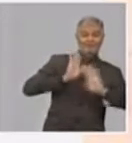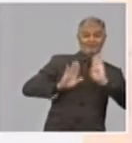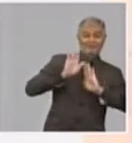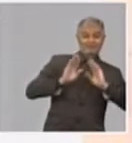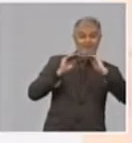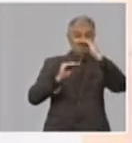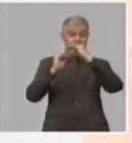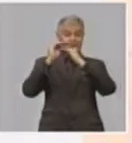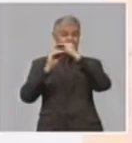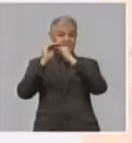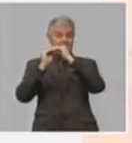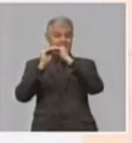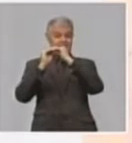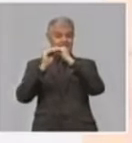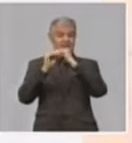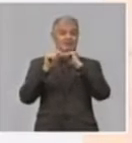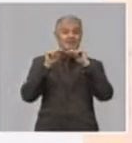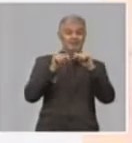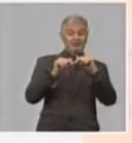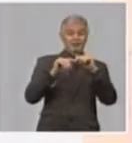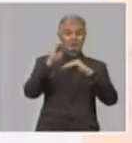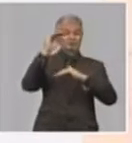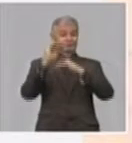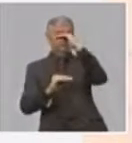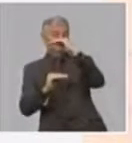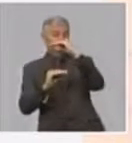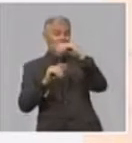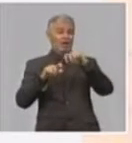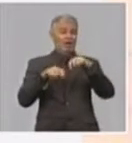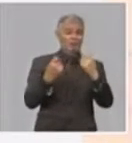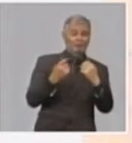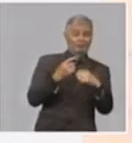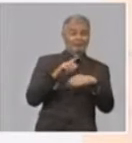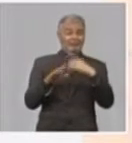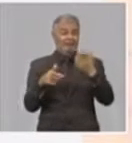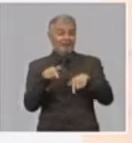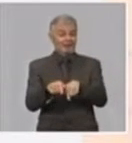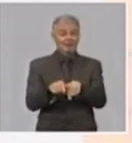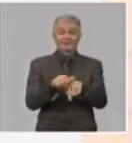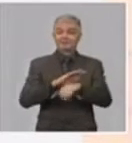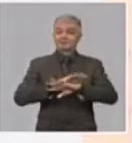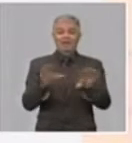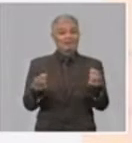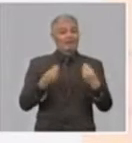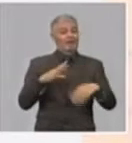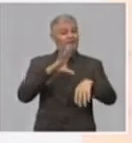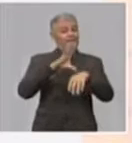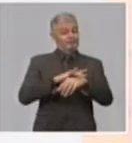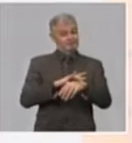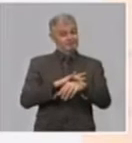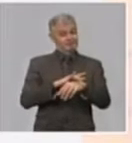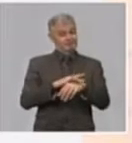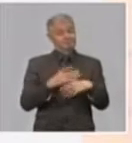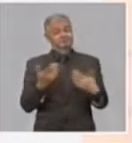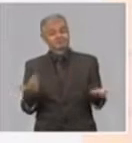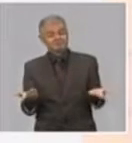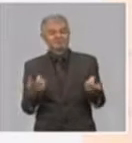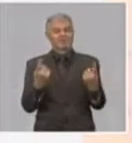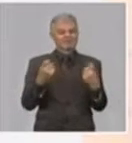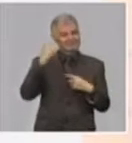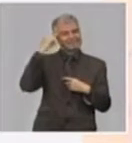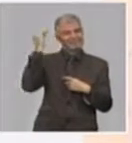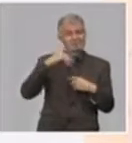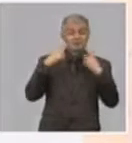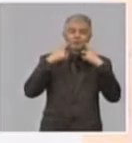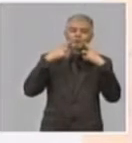Y al que se le rompe ese equilibrio termina en enfermedad. Y por lo tanto, parte de lo que es